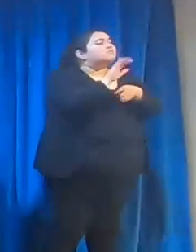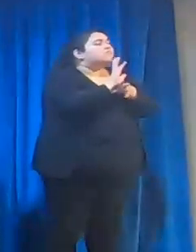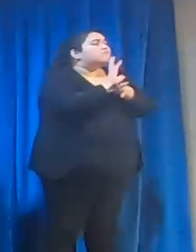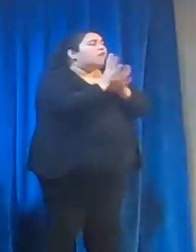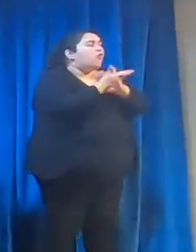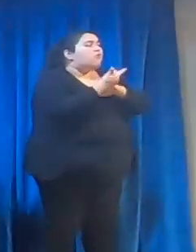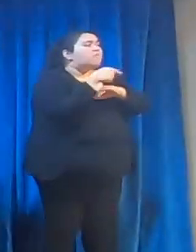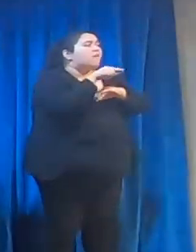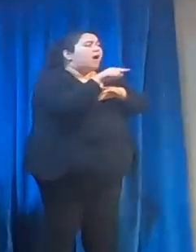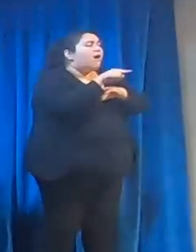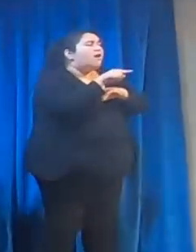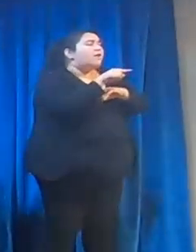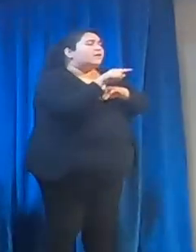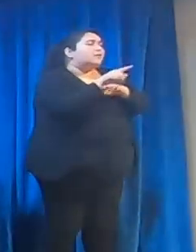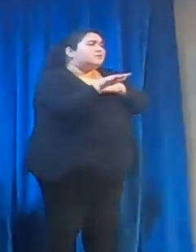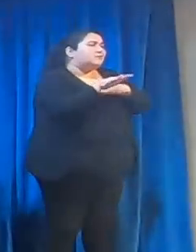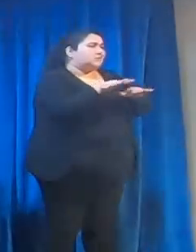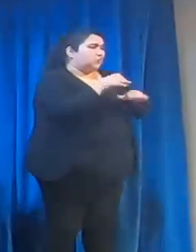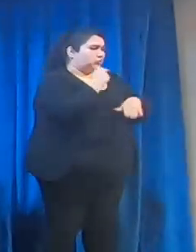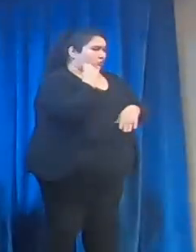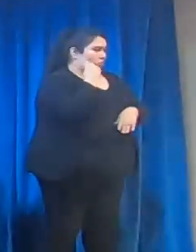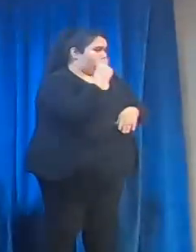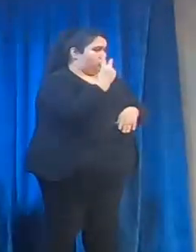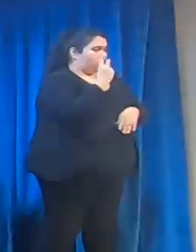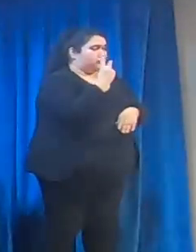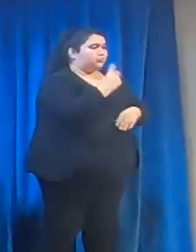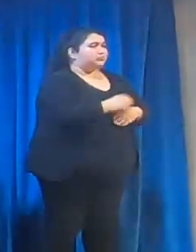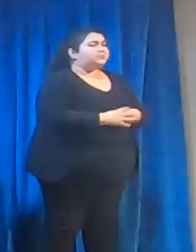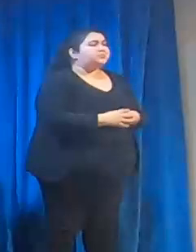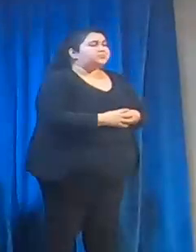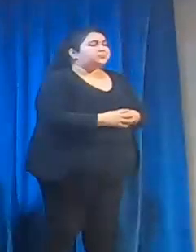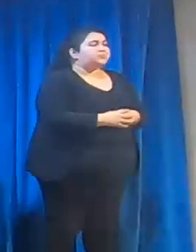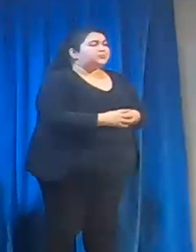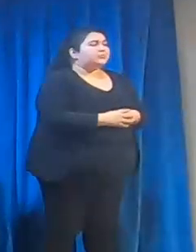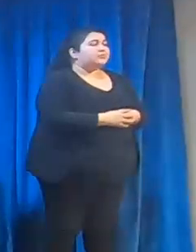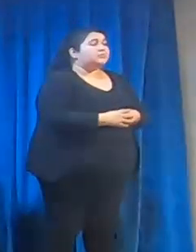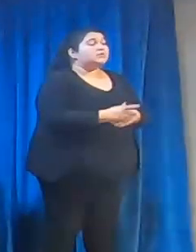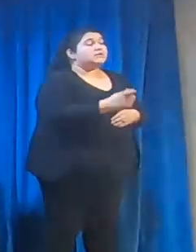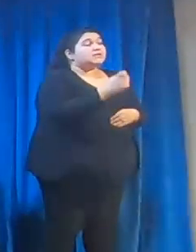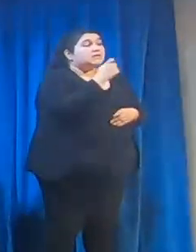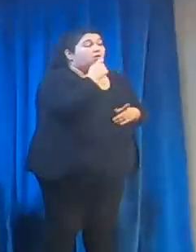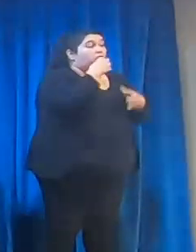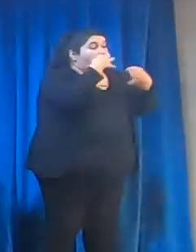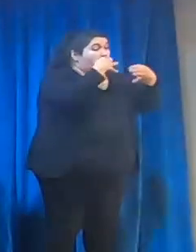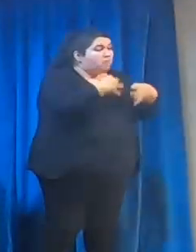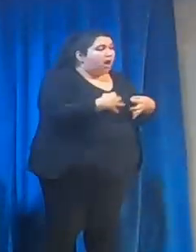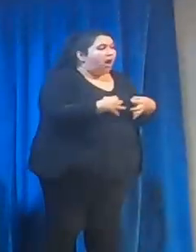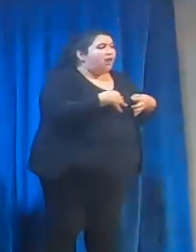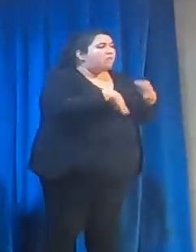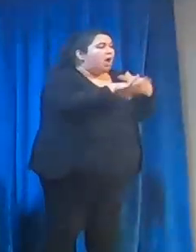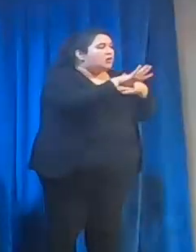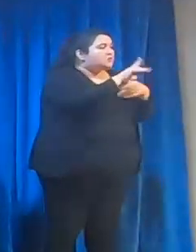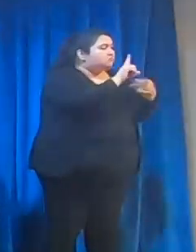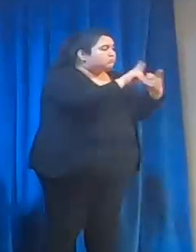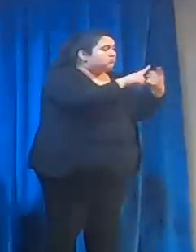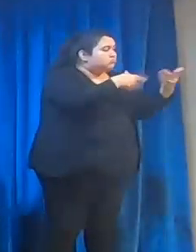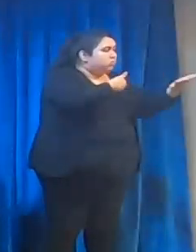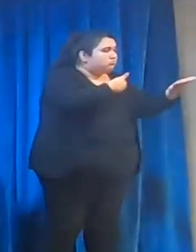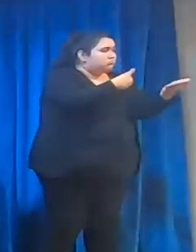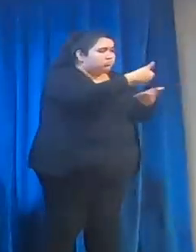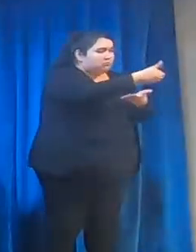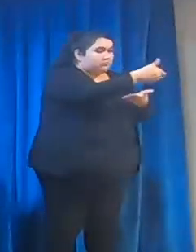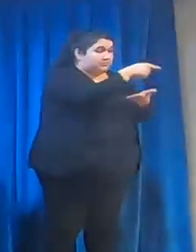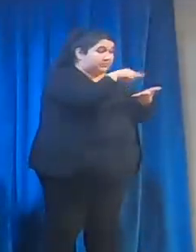perdón, toma forma en dos aspectos. Por un lado, en la informalidad que toman las interacciones. Es